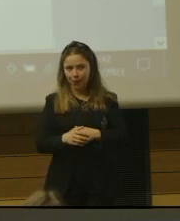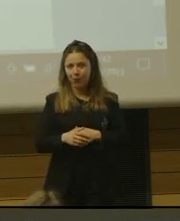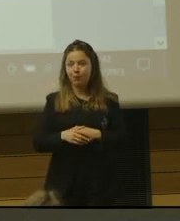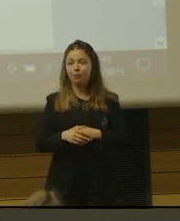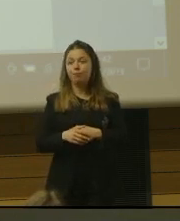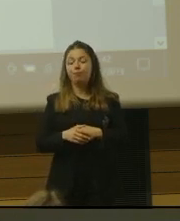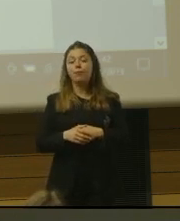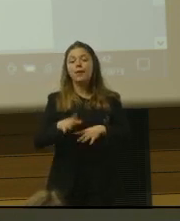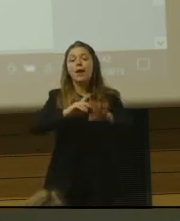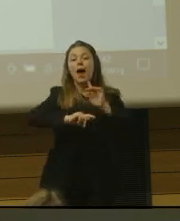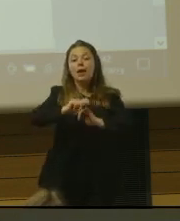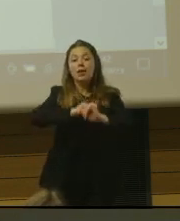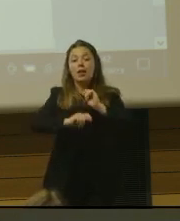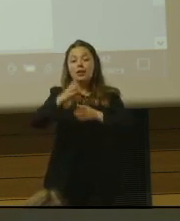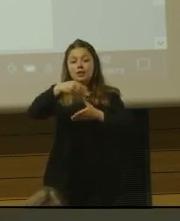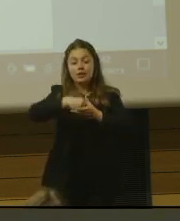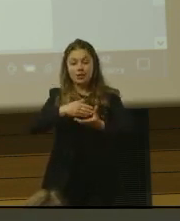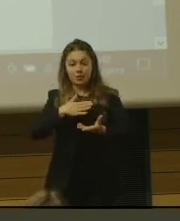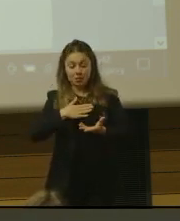Dentro de nuestra asociación